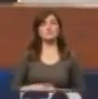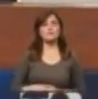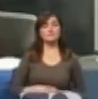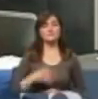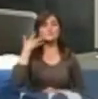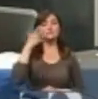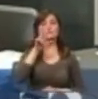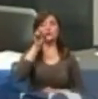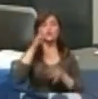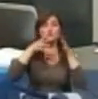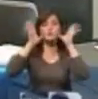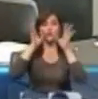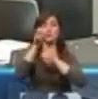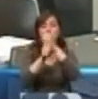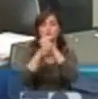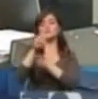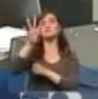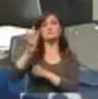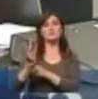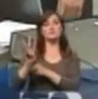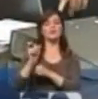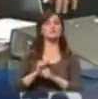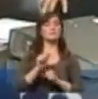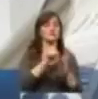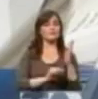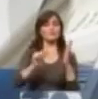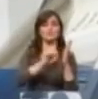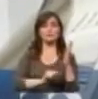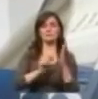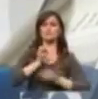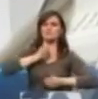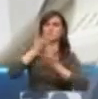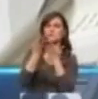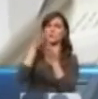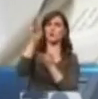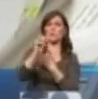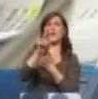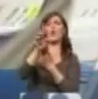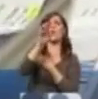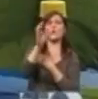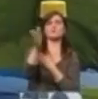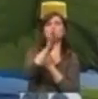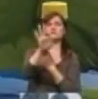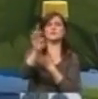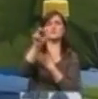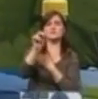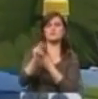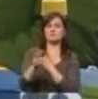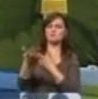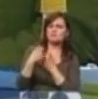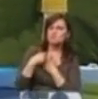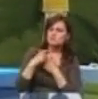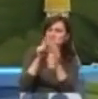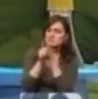El 31 de diciembre de 2016, el Servicio de Rentas Internas informó a Mauro Terán la detección de diferencias entre los